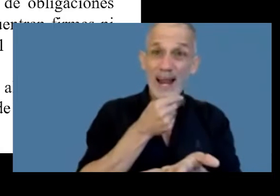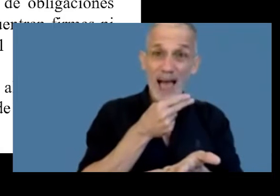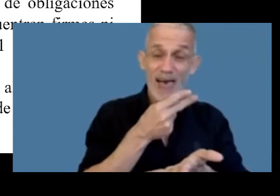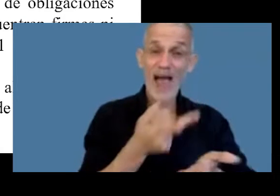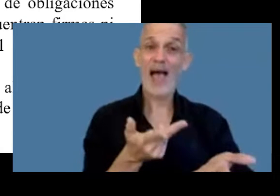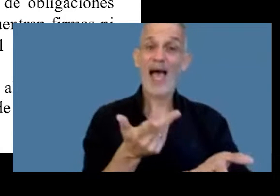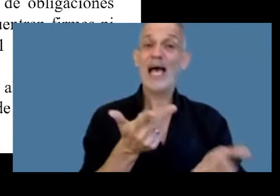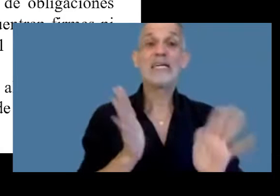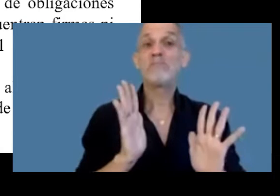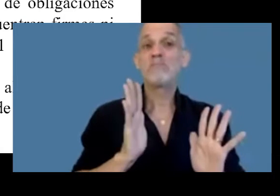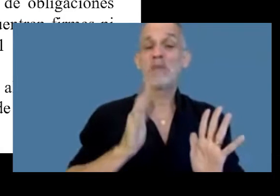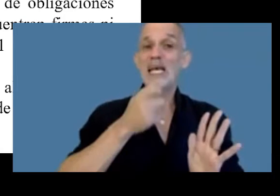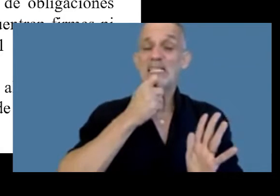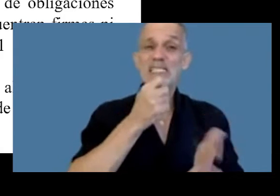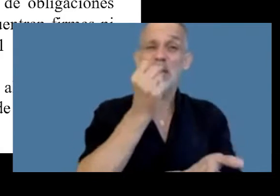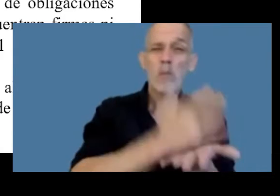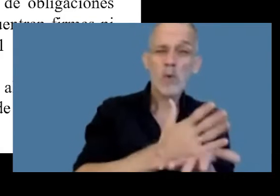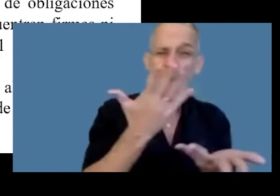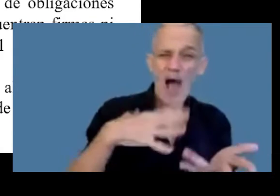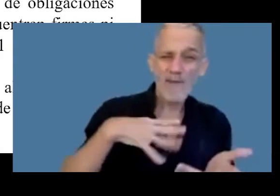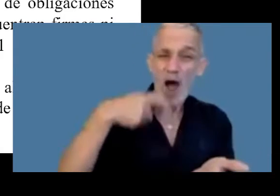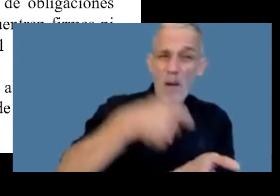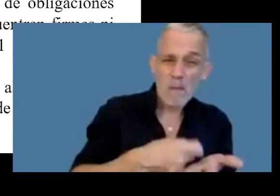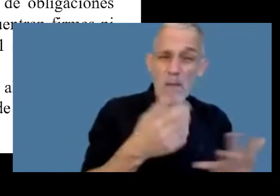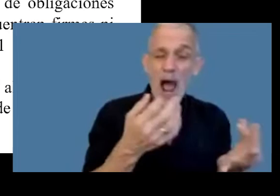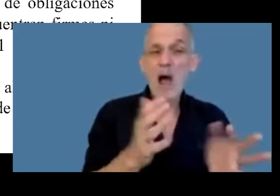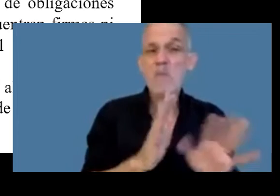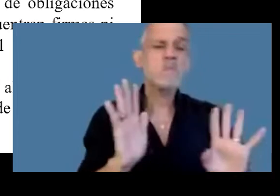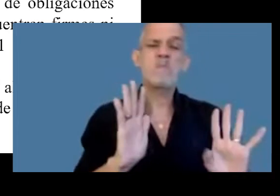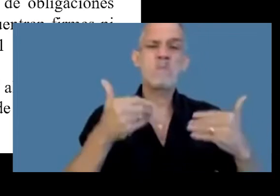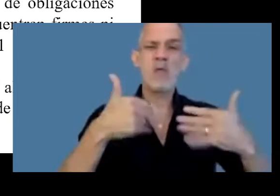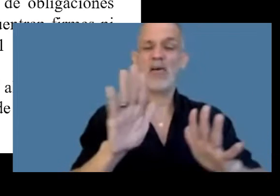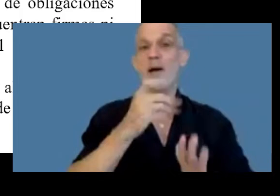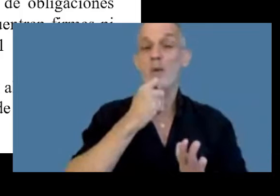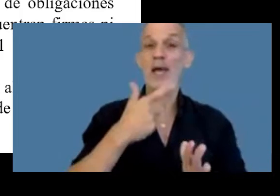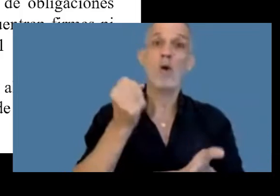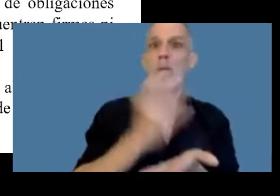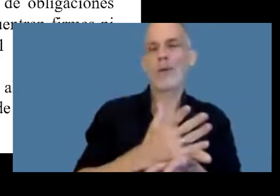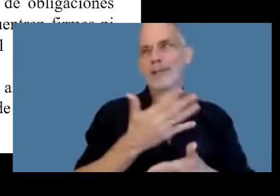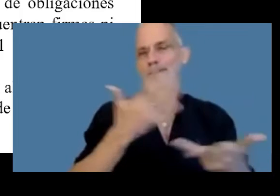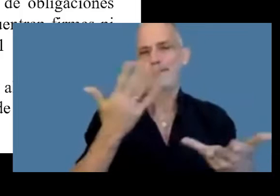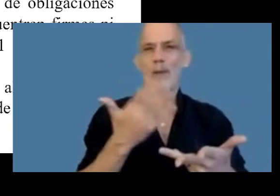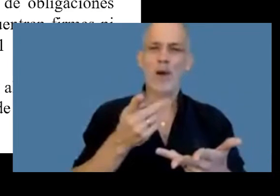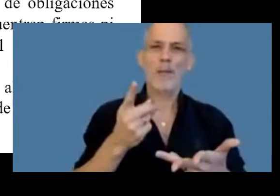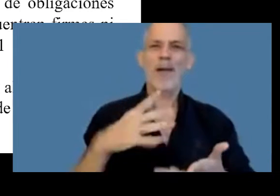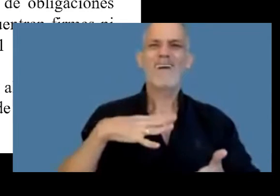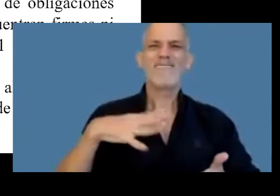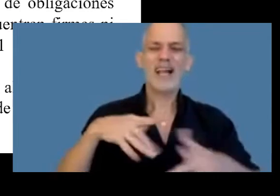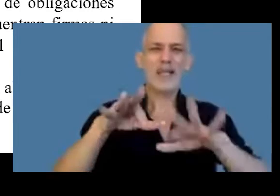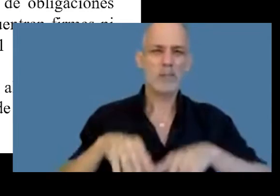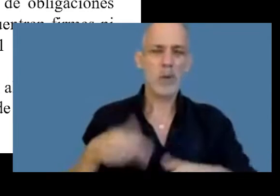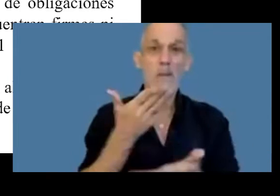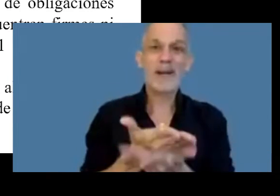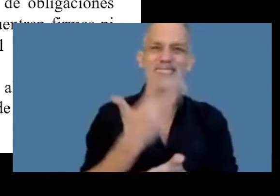se encuentren firmes o abonadas, ¿sí? Y, por ejemplo, la multa es por no presentar en los últimos 3